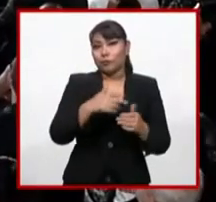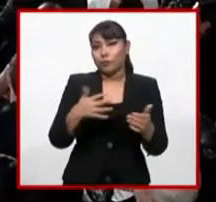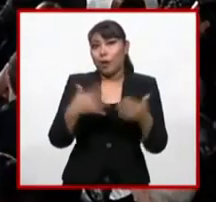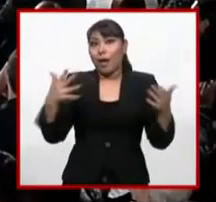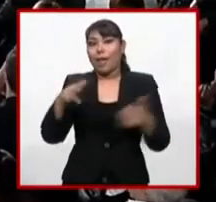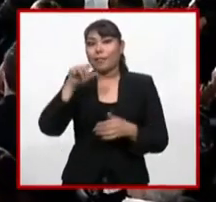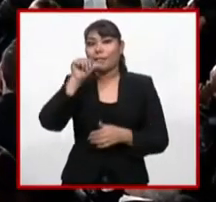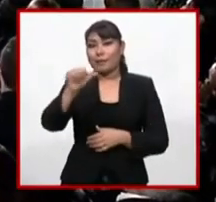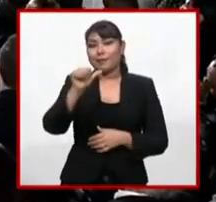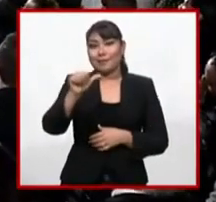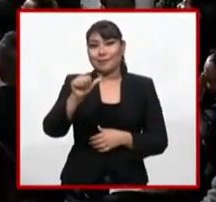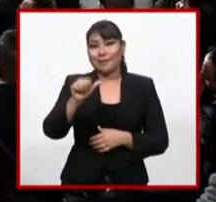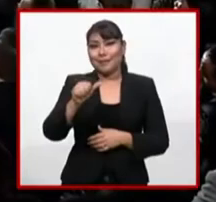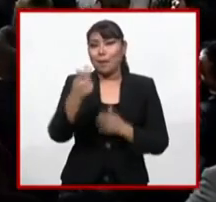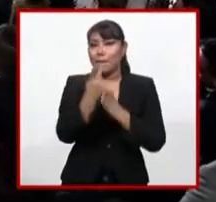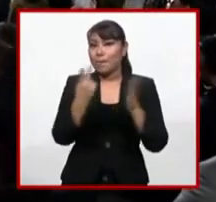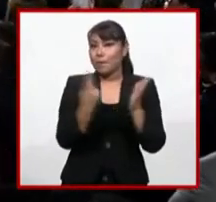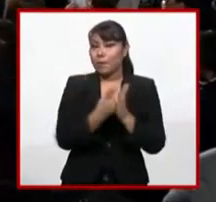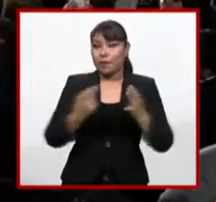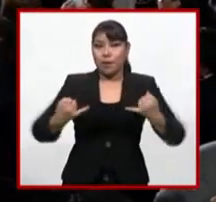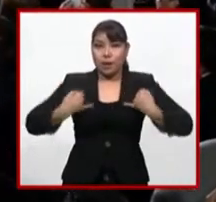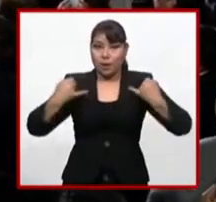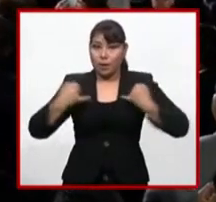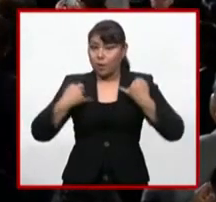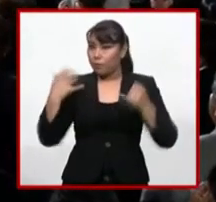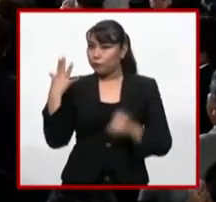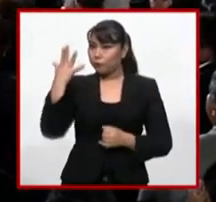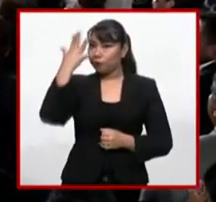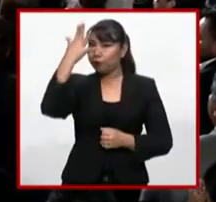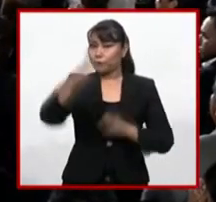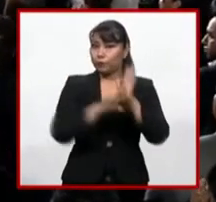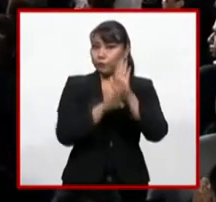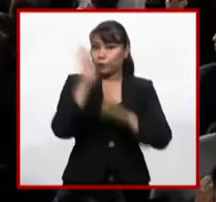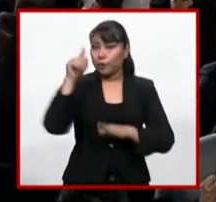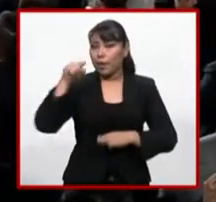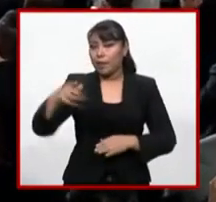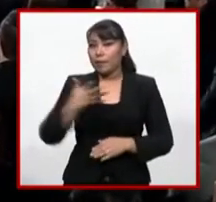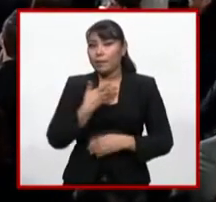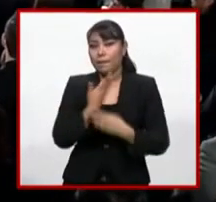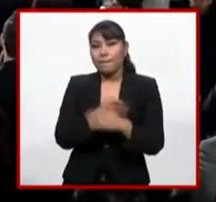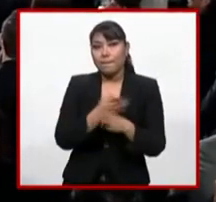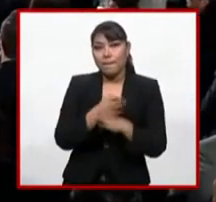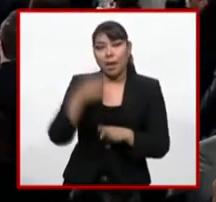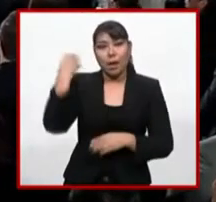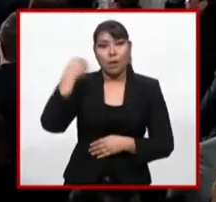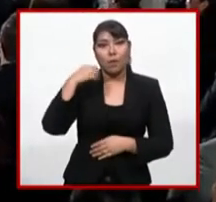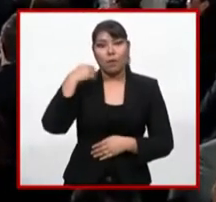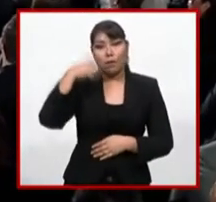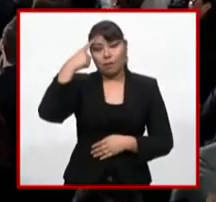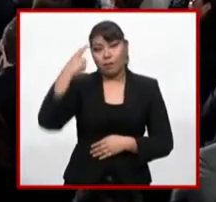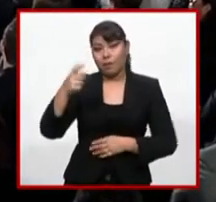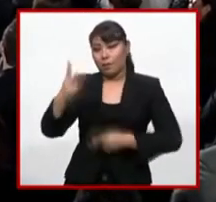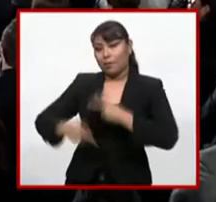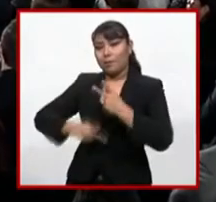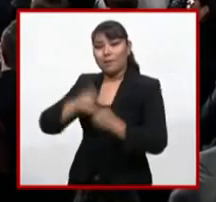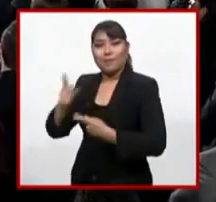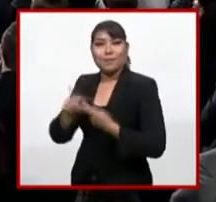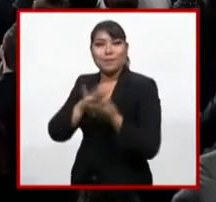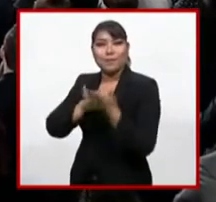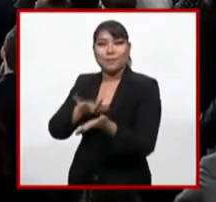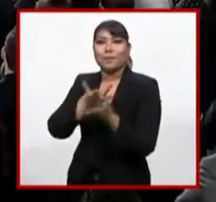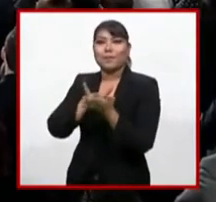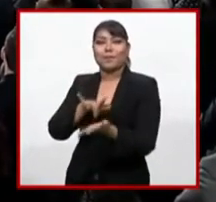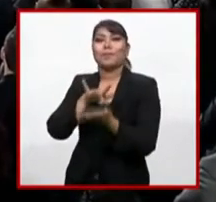Jóvenes Construyendo el Futuro. Y este joven tiene un crédito de Ban Oaxaca, que hoy es el fondo de garantía más